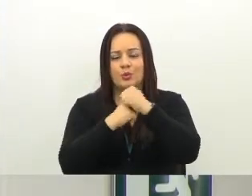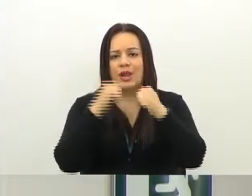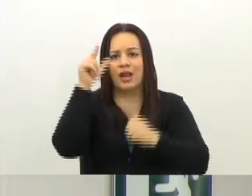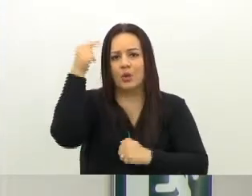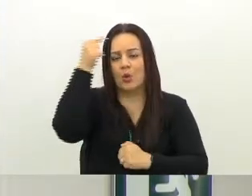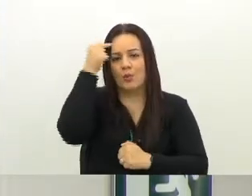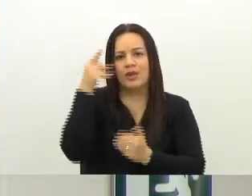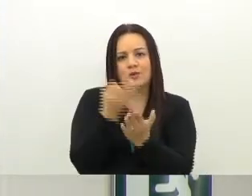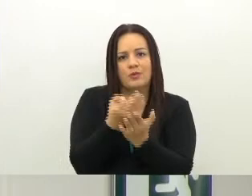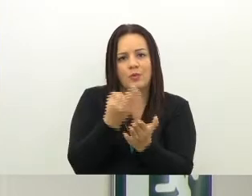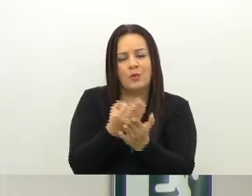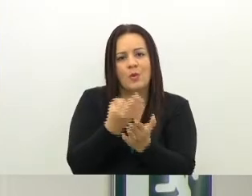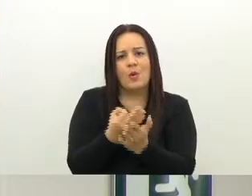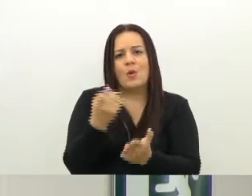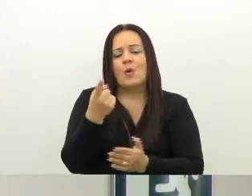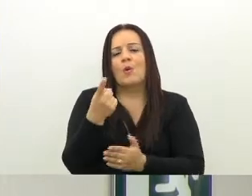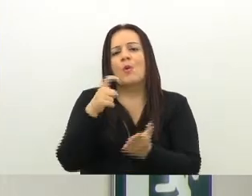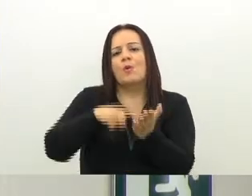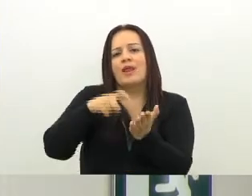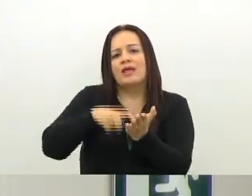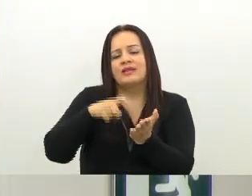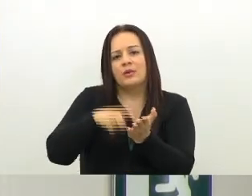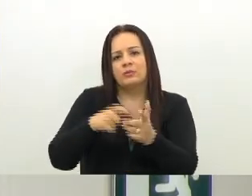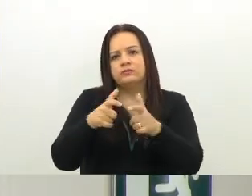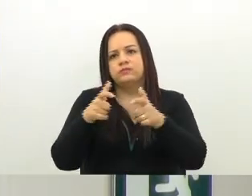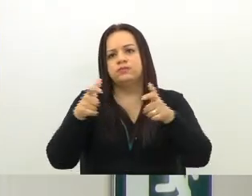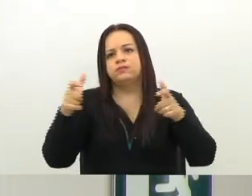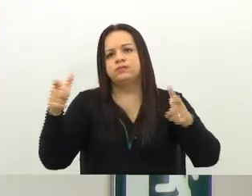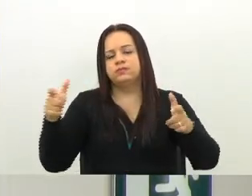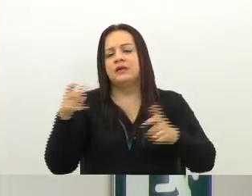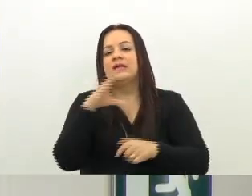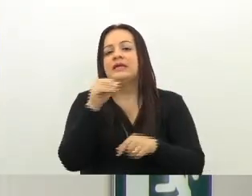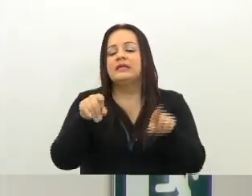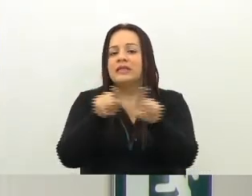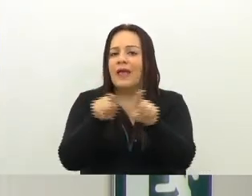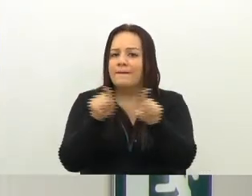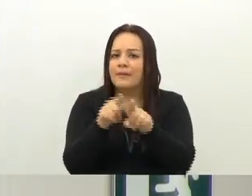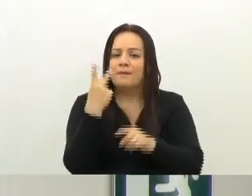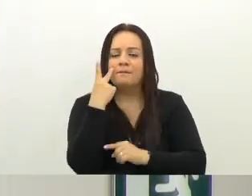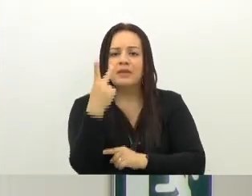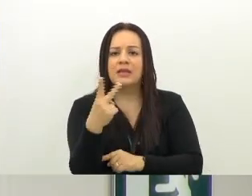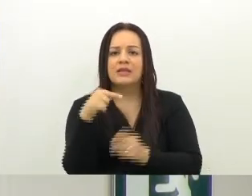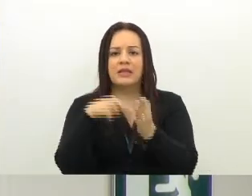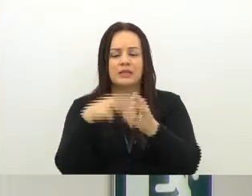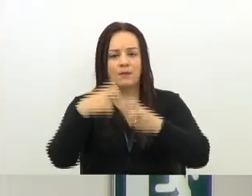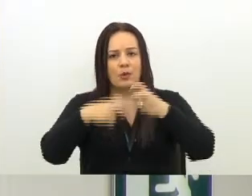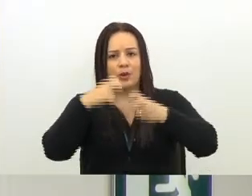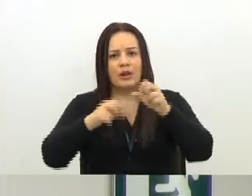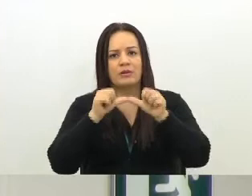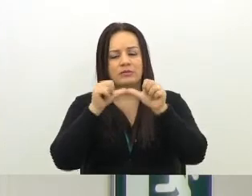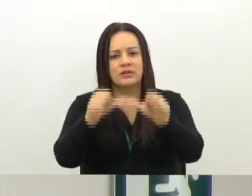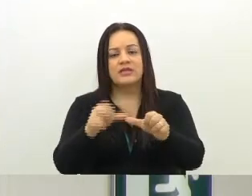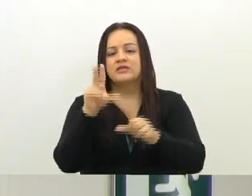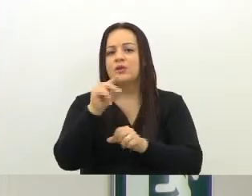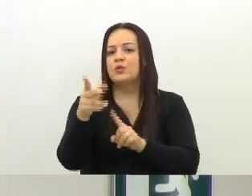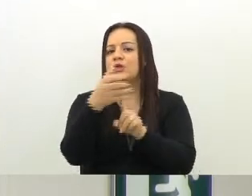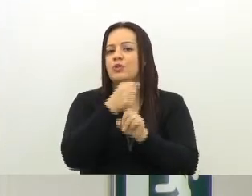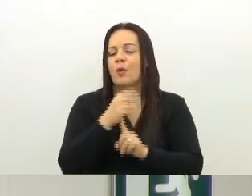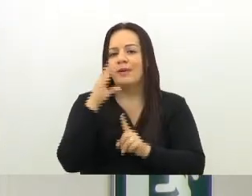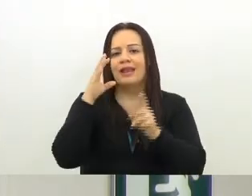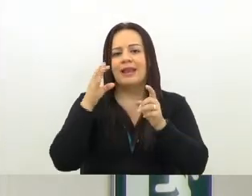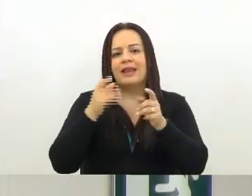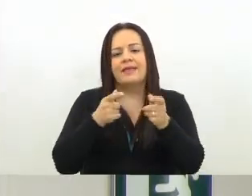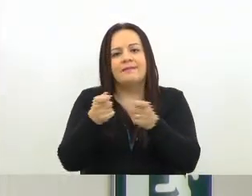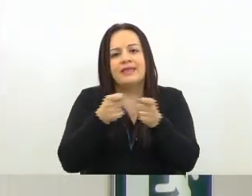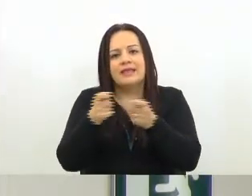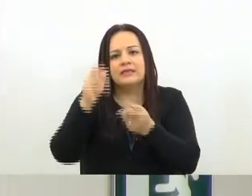con un déficit fiscal creciente y con miras a que esta problemática avance si no se toman las medidas que mitiguen este